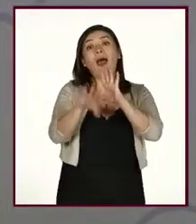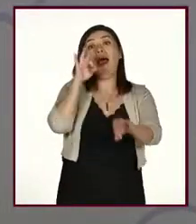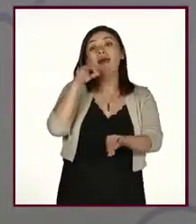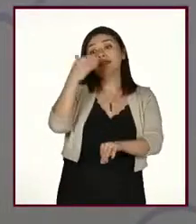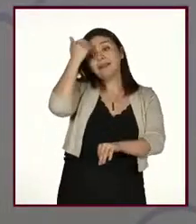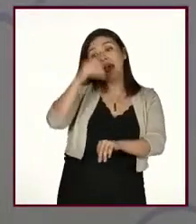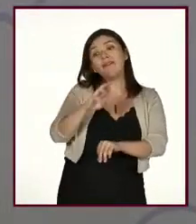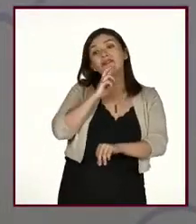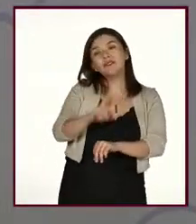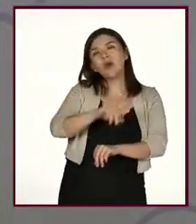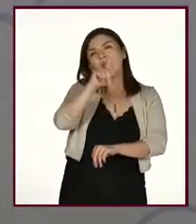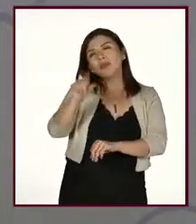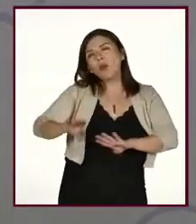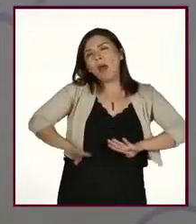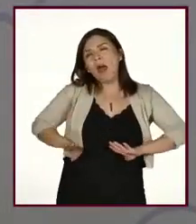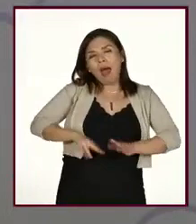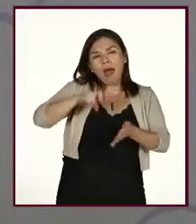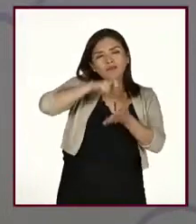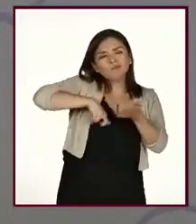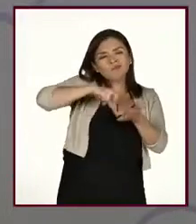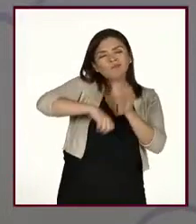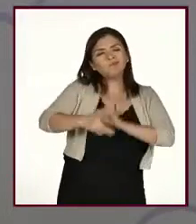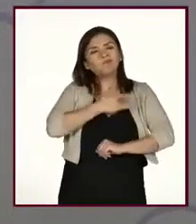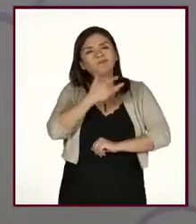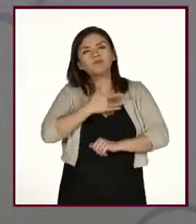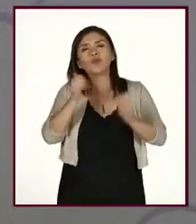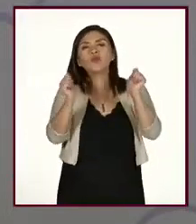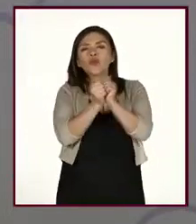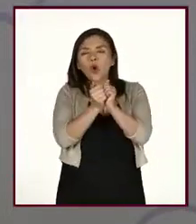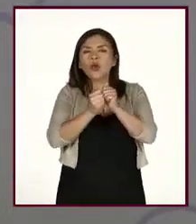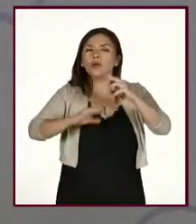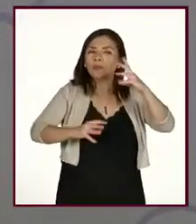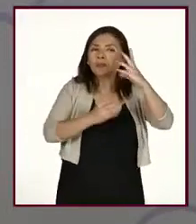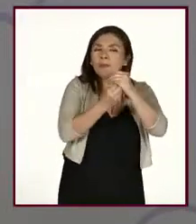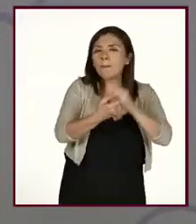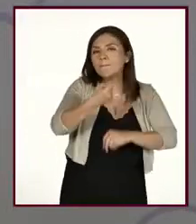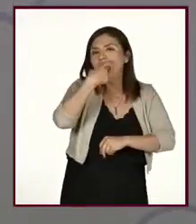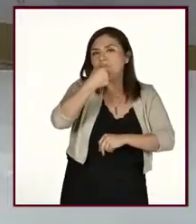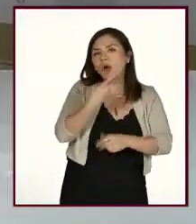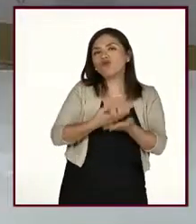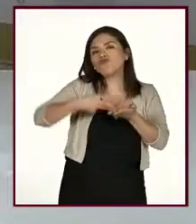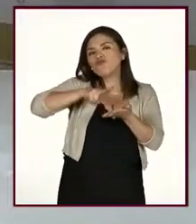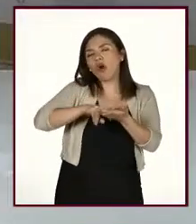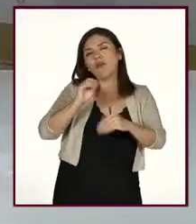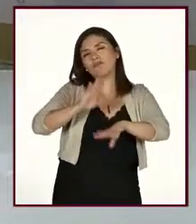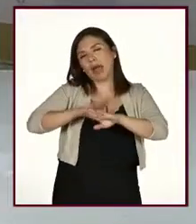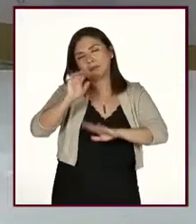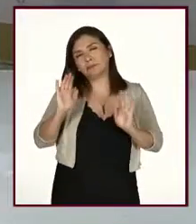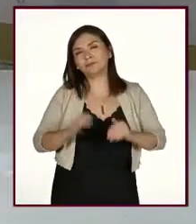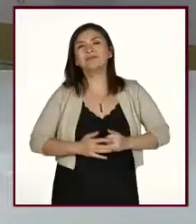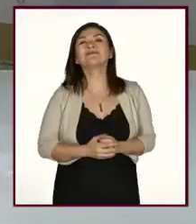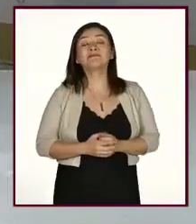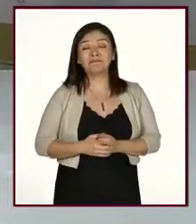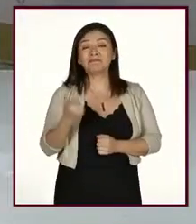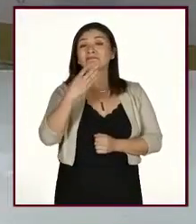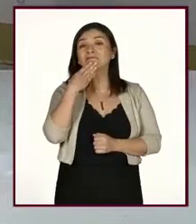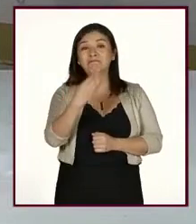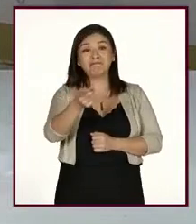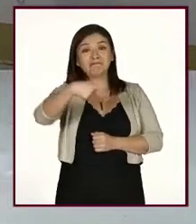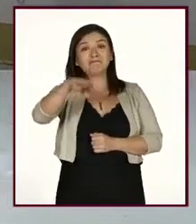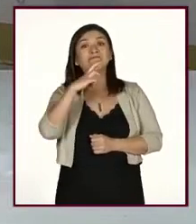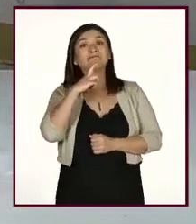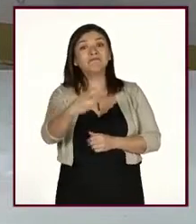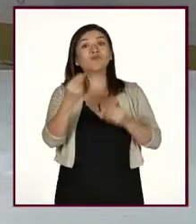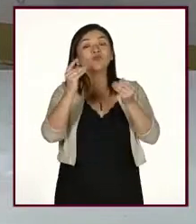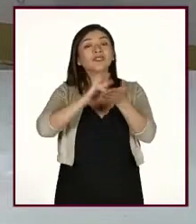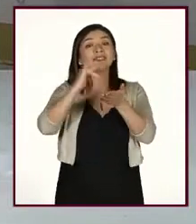podrán ir ajustando o decidiendo añadir un tratamiento farmacológico. Vaya, doctor. Bueno, pues allí están las respuestas. Muchas gracias